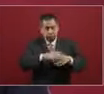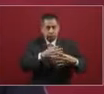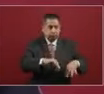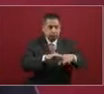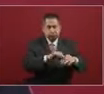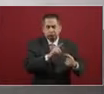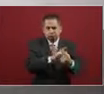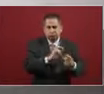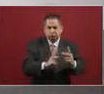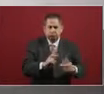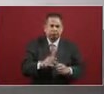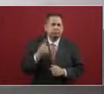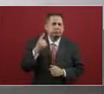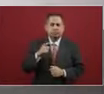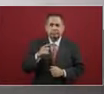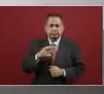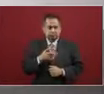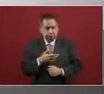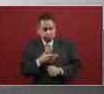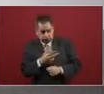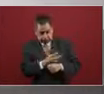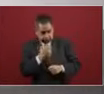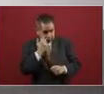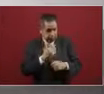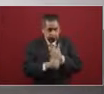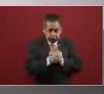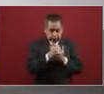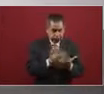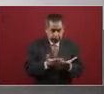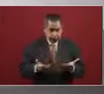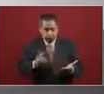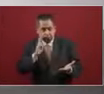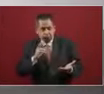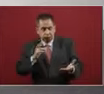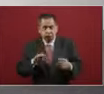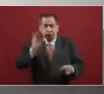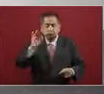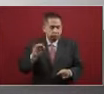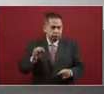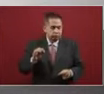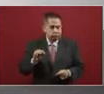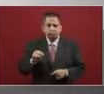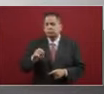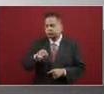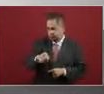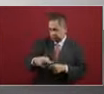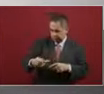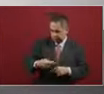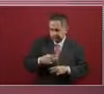importantes, para invitarlos a participar. Entonces, se va a ir corrigiendo por lo de tu pregunta,